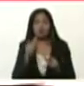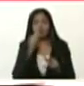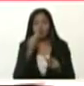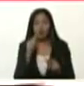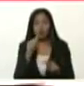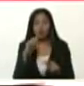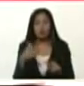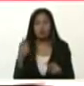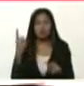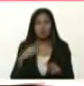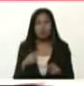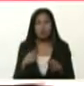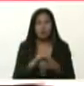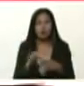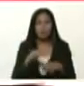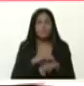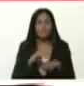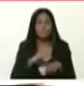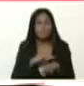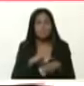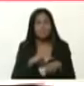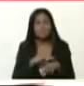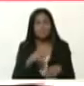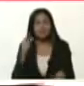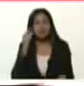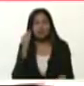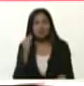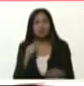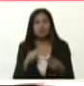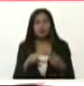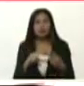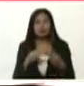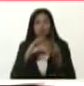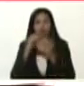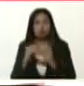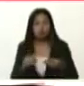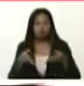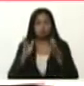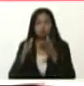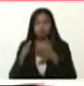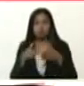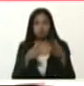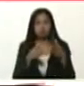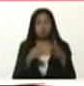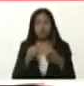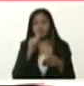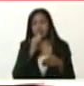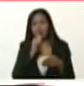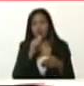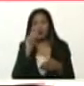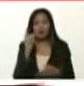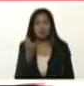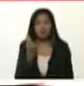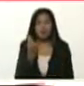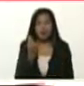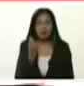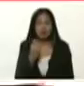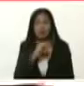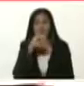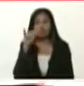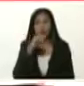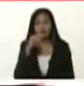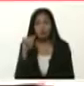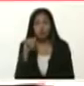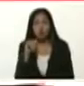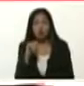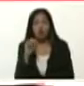potable, compañera, ministra, rehabilitación de infraestructura hidráulica, ¿no? En el Zulia,